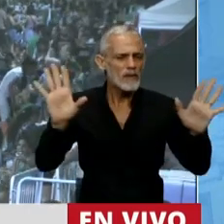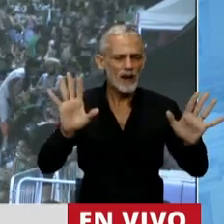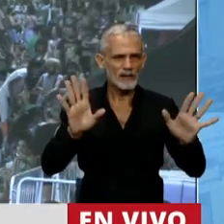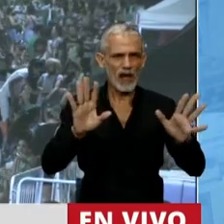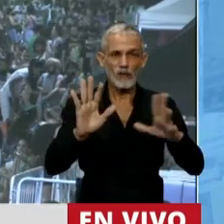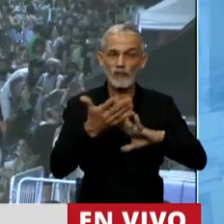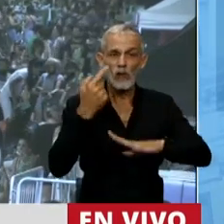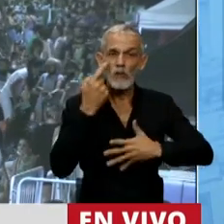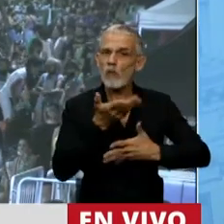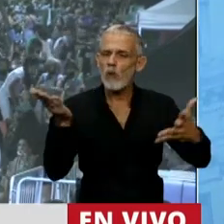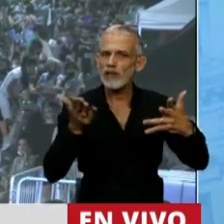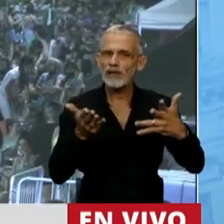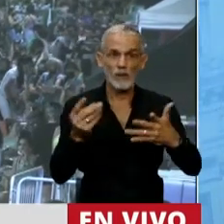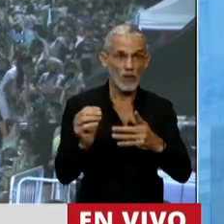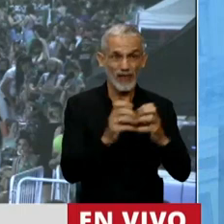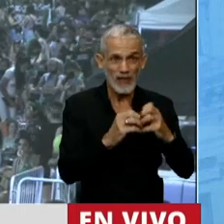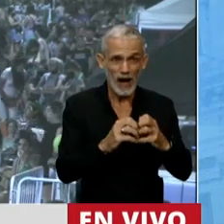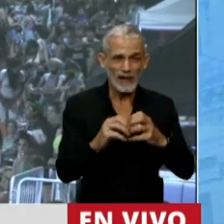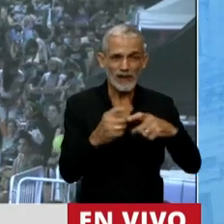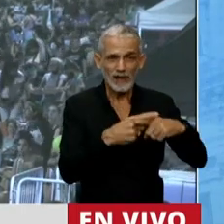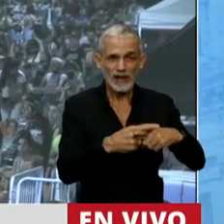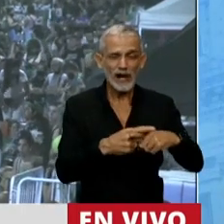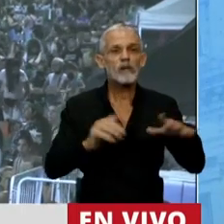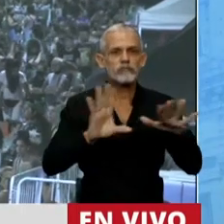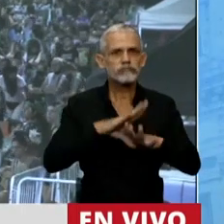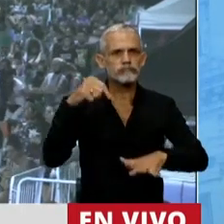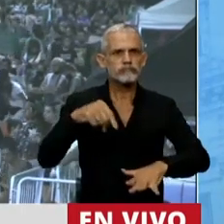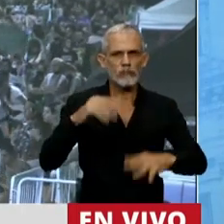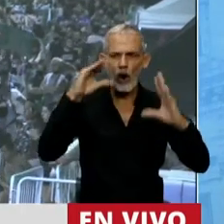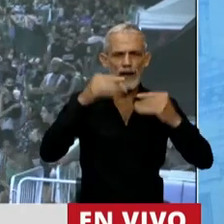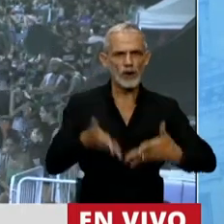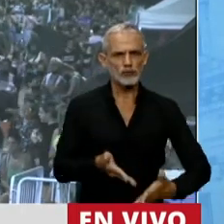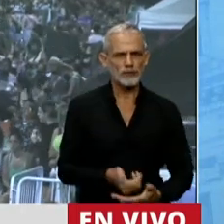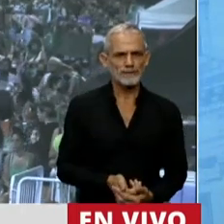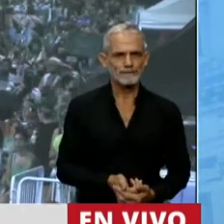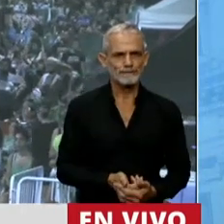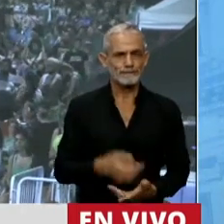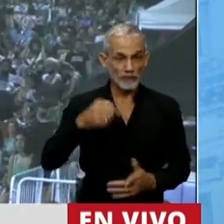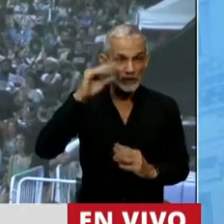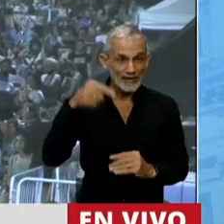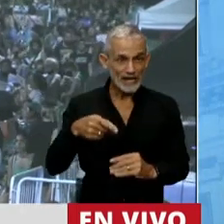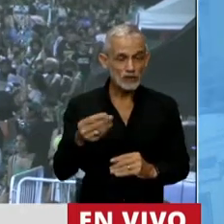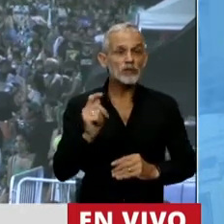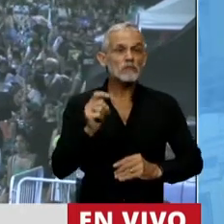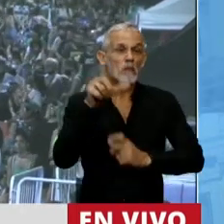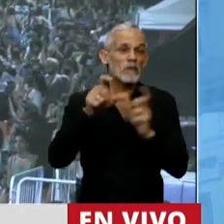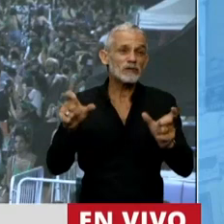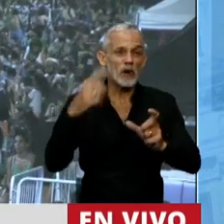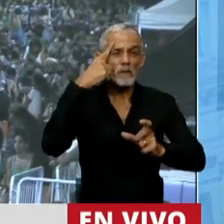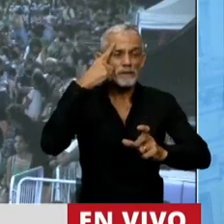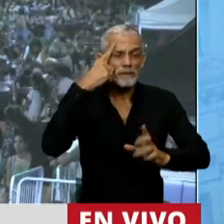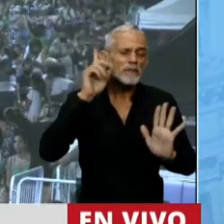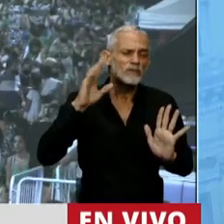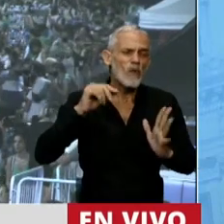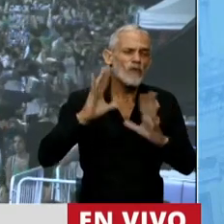la mejor expresión de debate se da justamente en esta noche, donde quienes